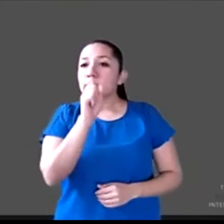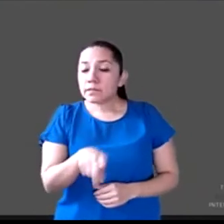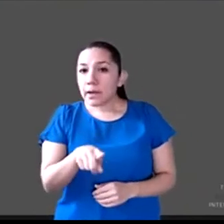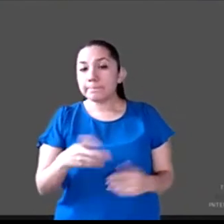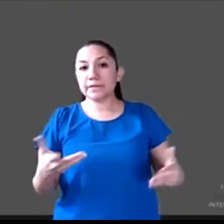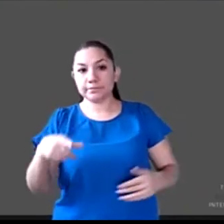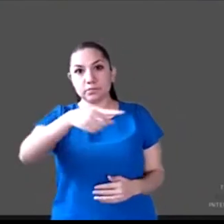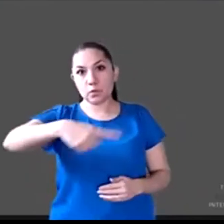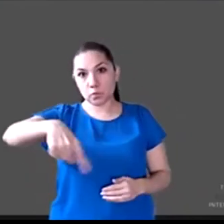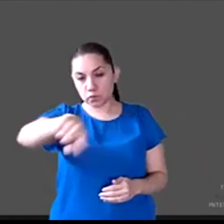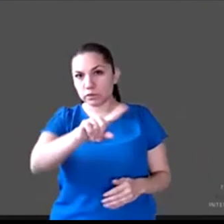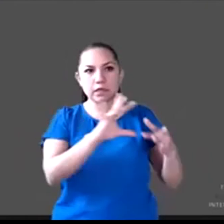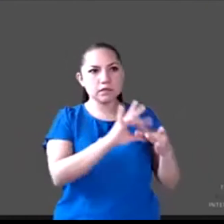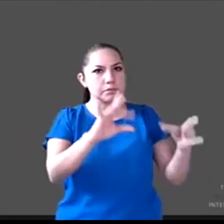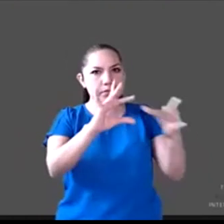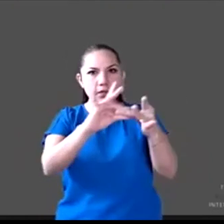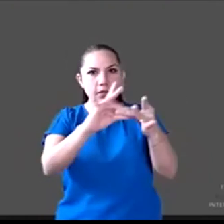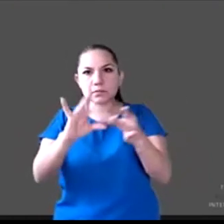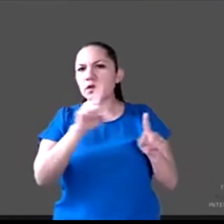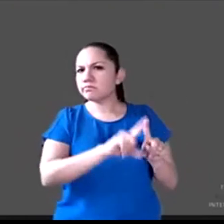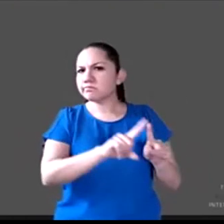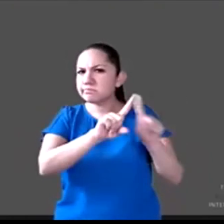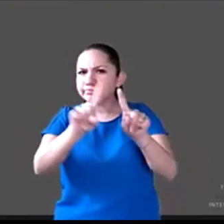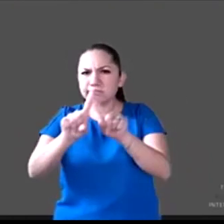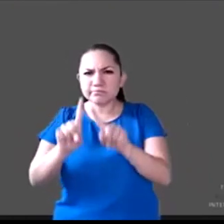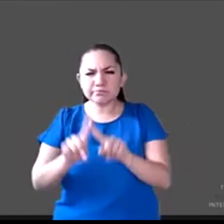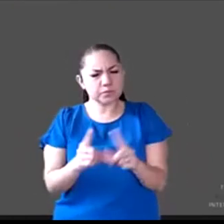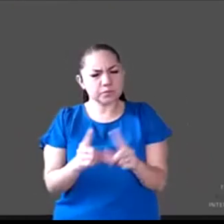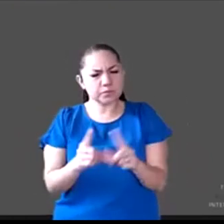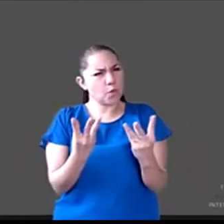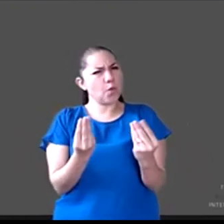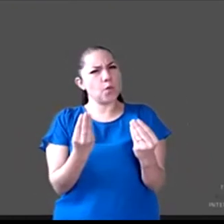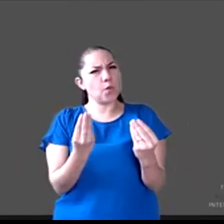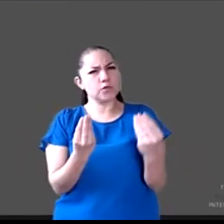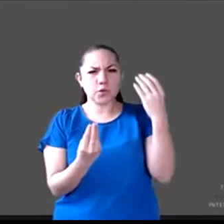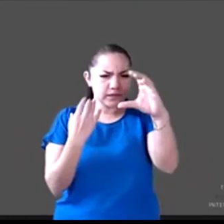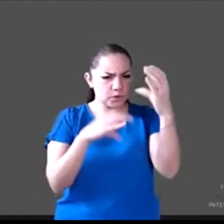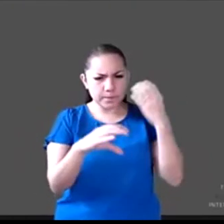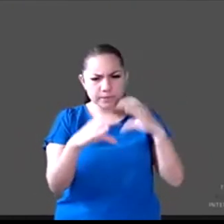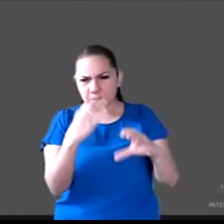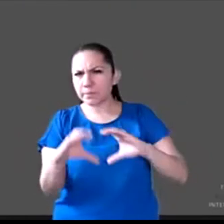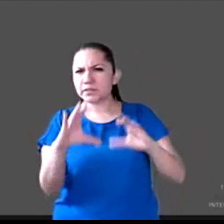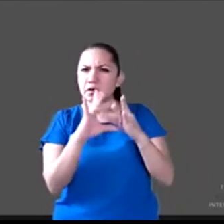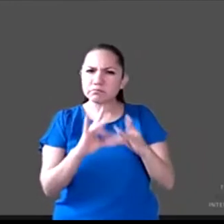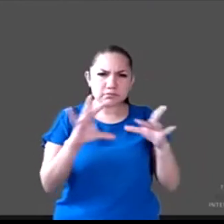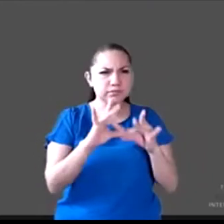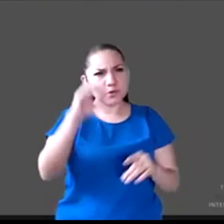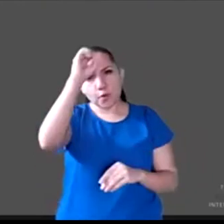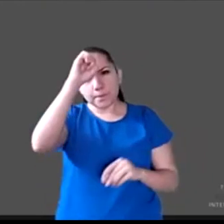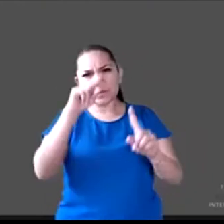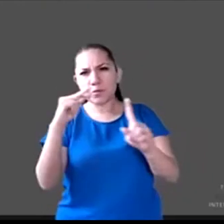una enorme cantidad, miles y miles de comentarios, de preguntas, de propuestas,